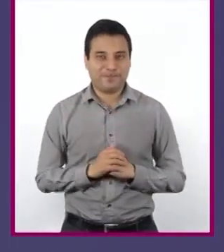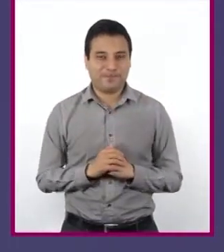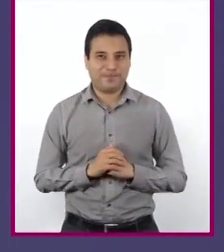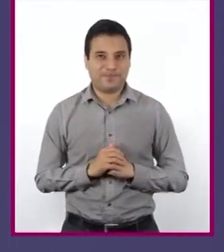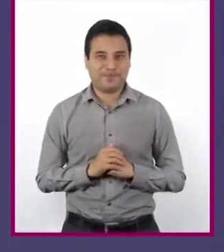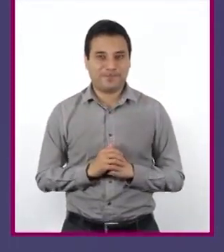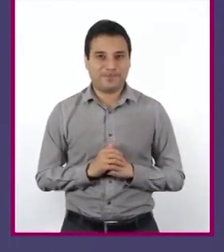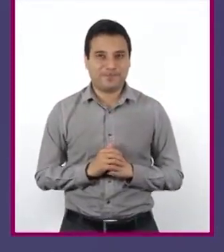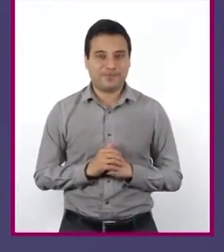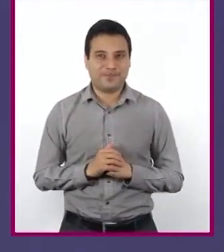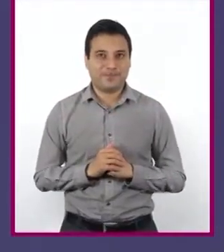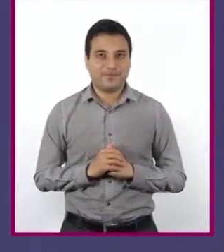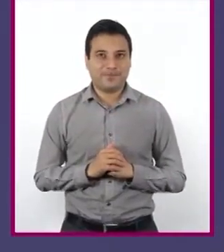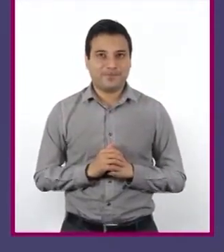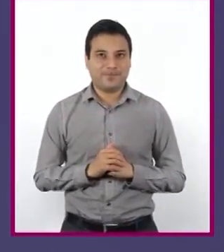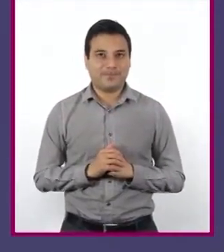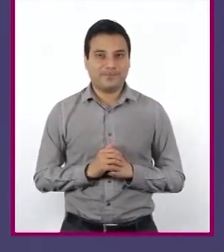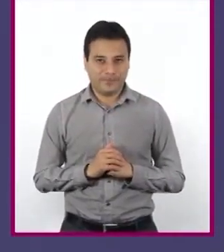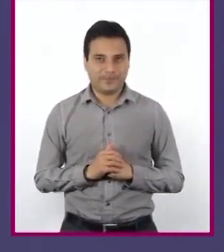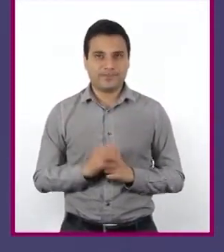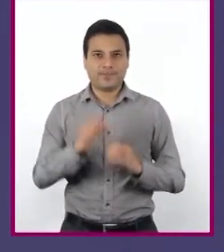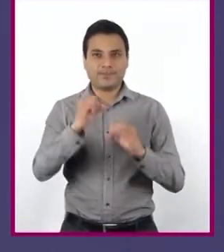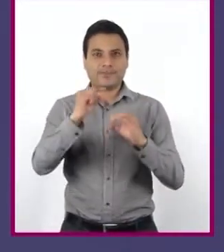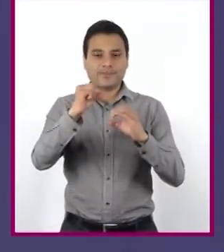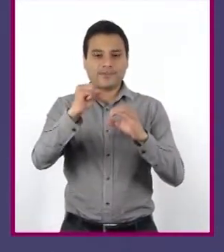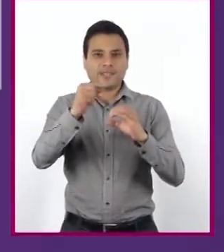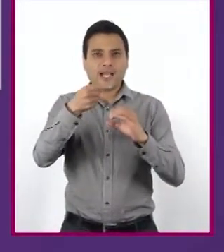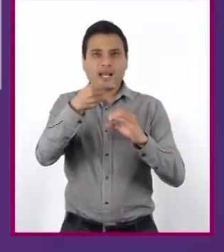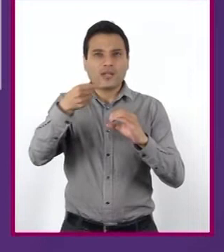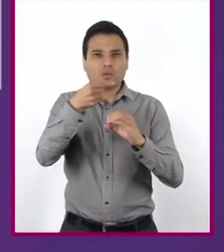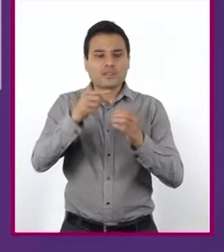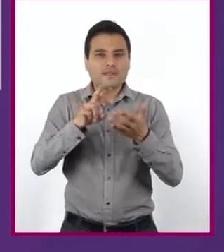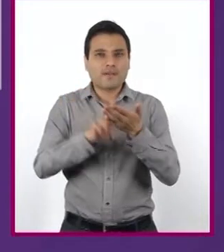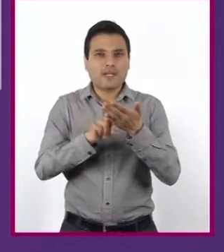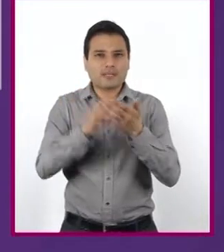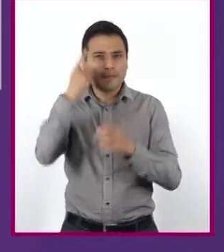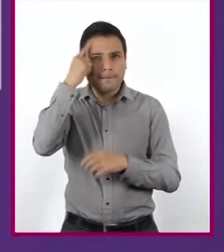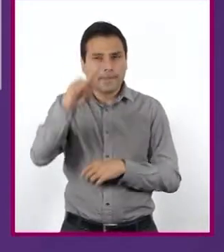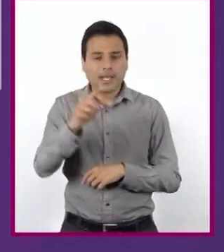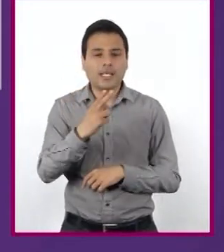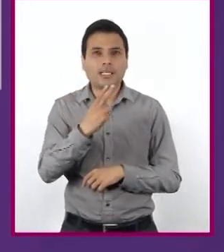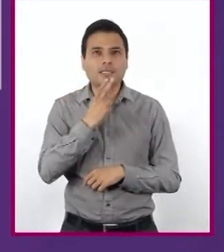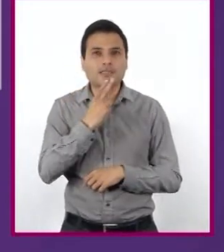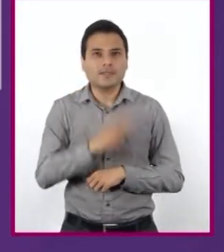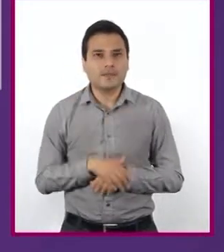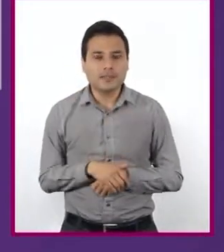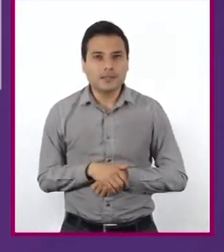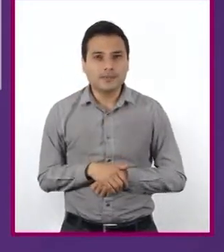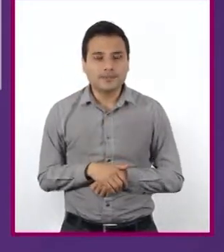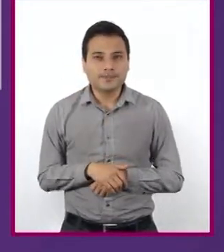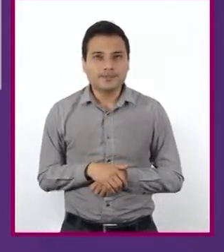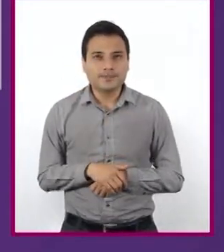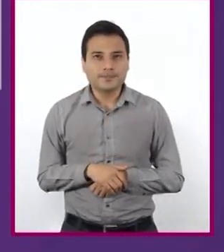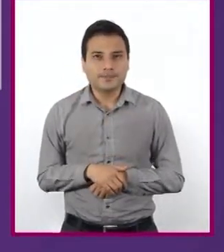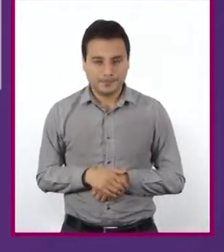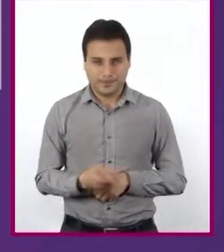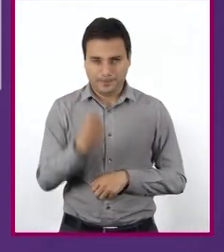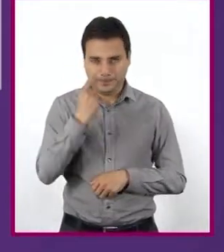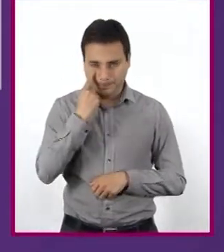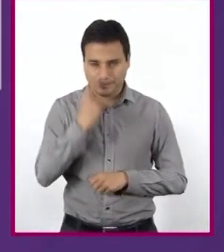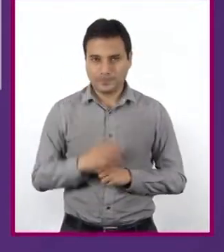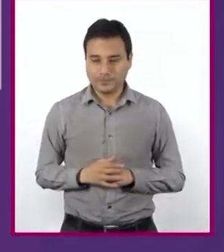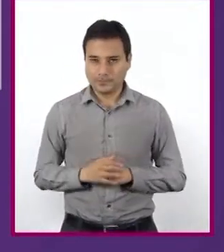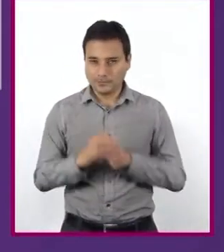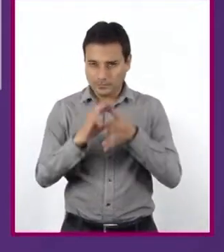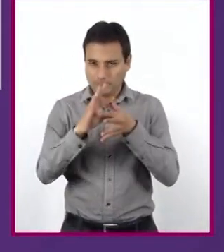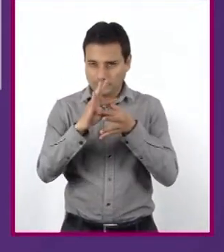¿Cuál es la función de los electrones de valencia? La función de los electrones de valencia es